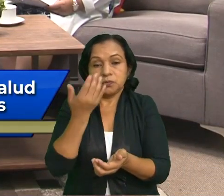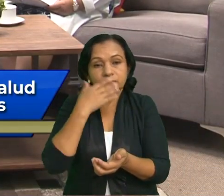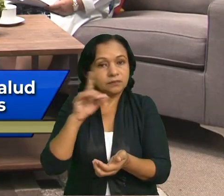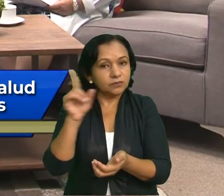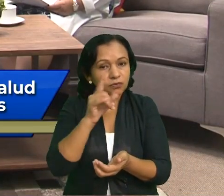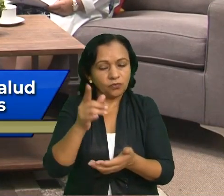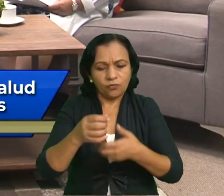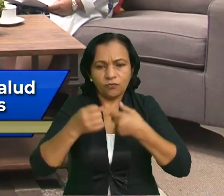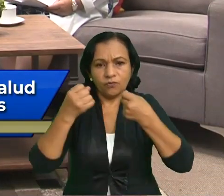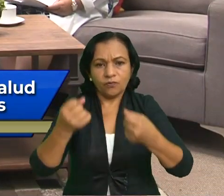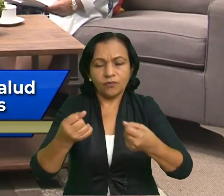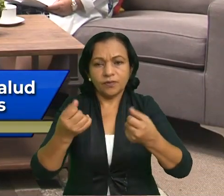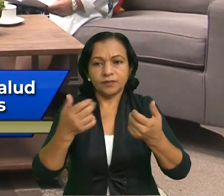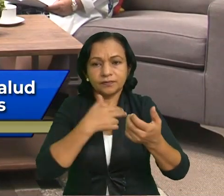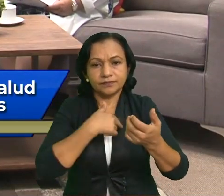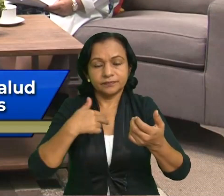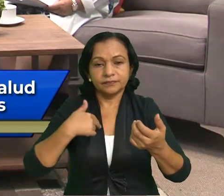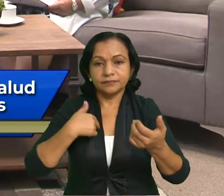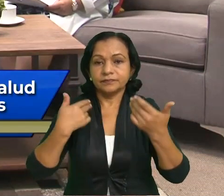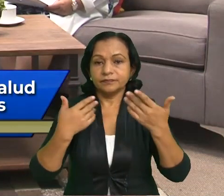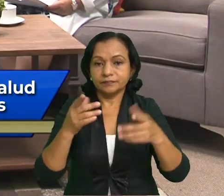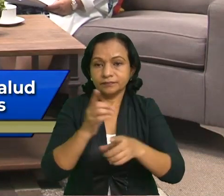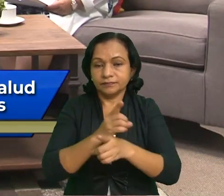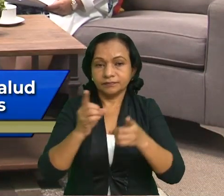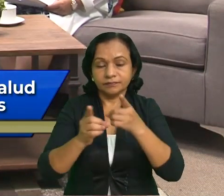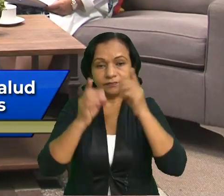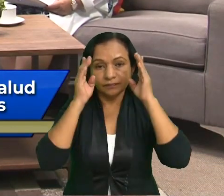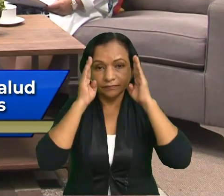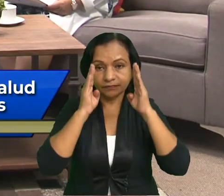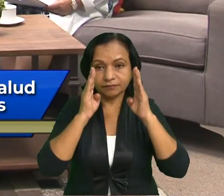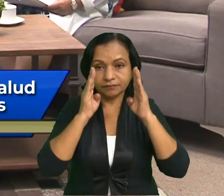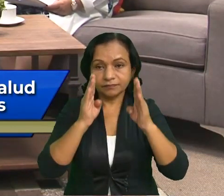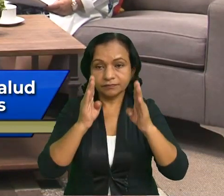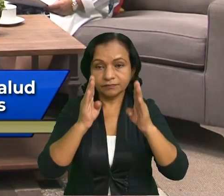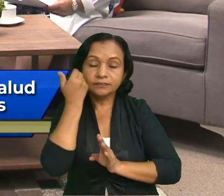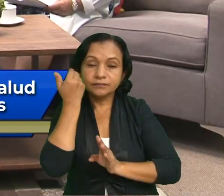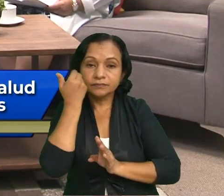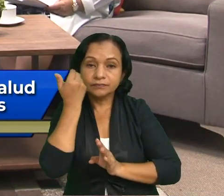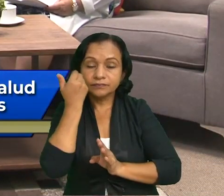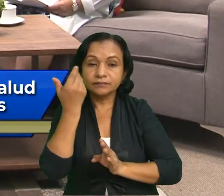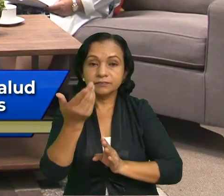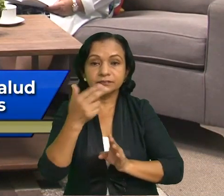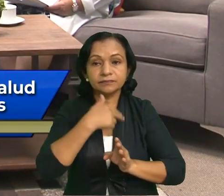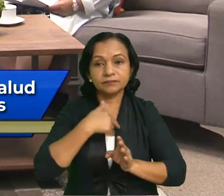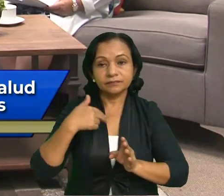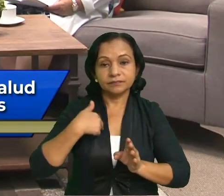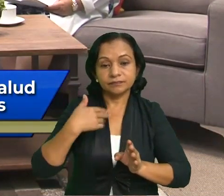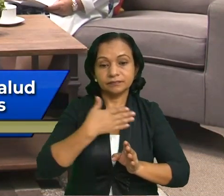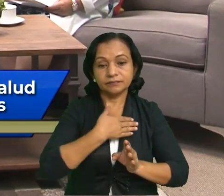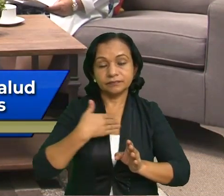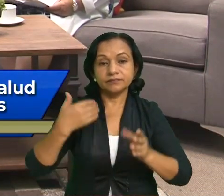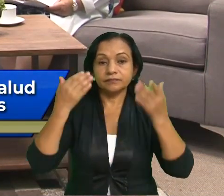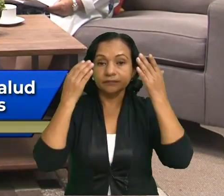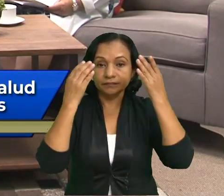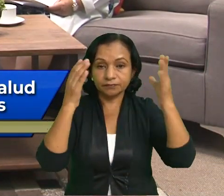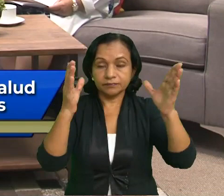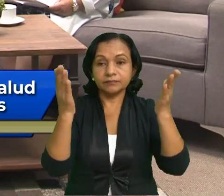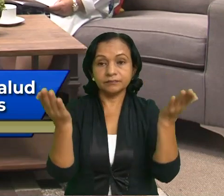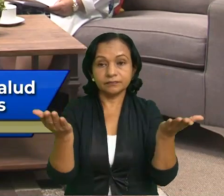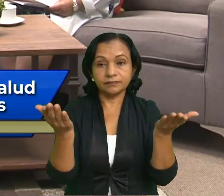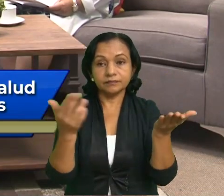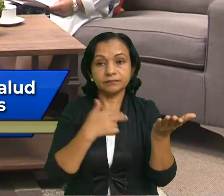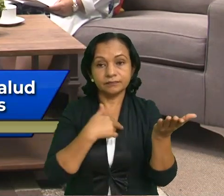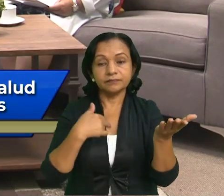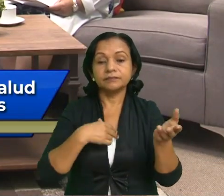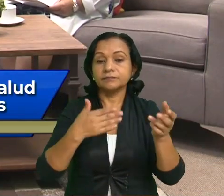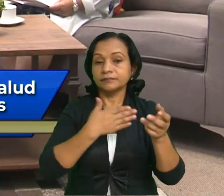o sea que no solamente actuar para garantizar la atención y disminuirá enfermedad sino que es actuar para mejorar condiciones como es el hecho de